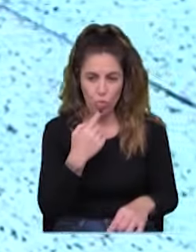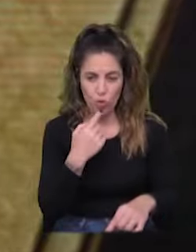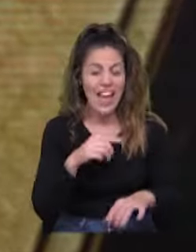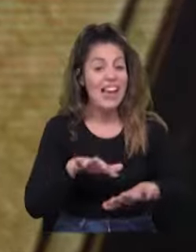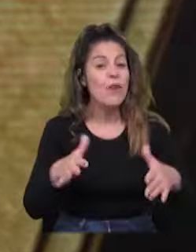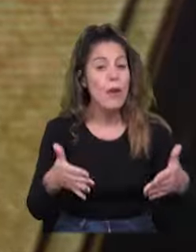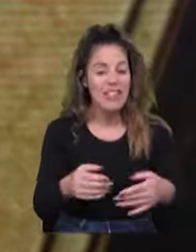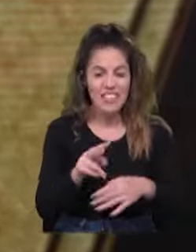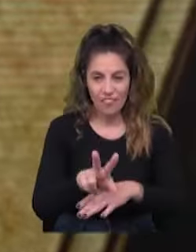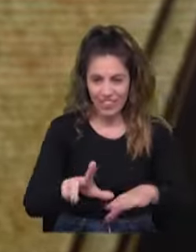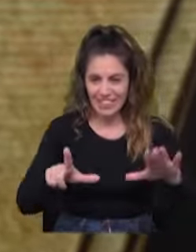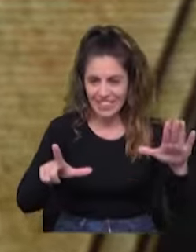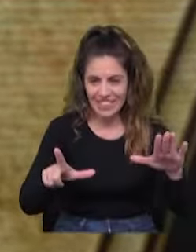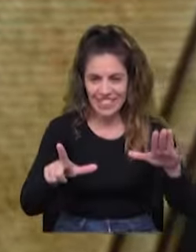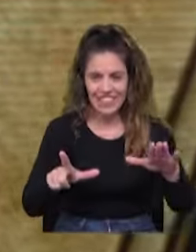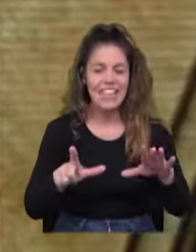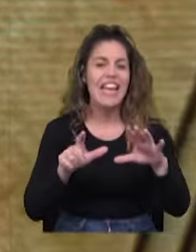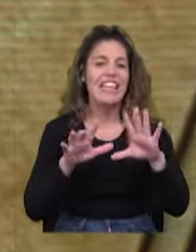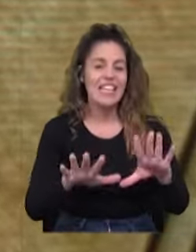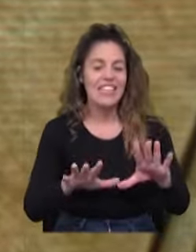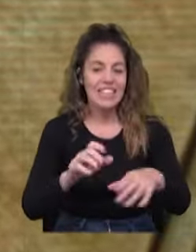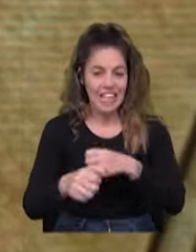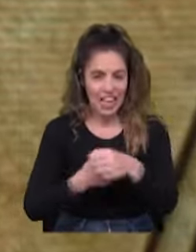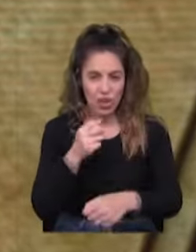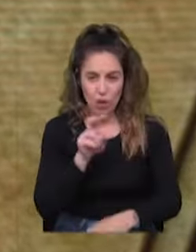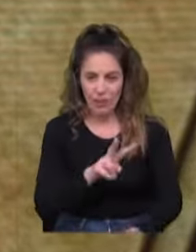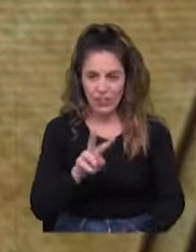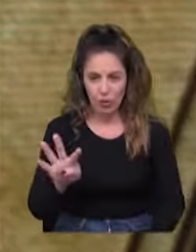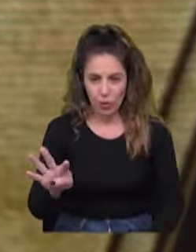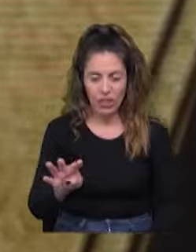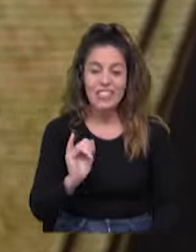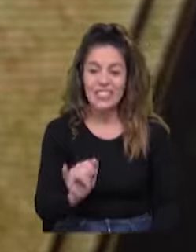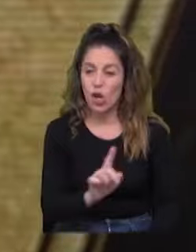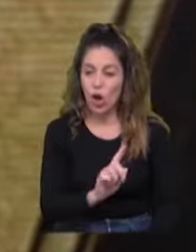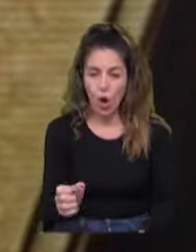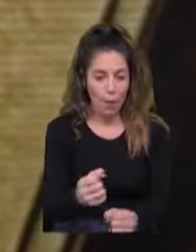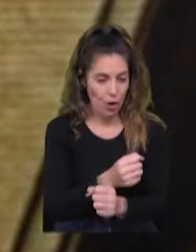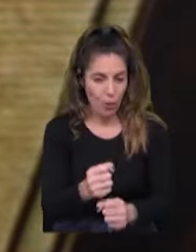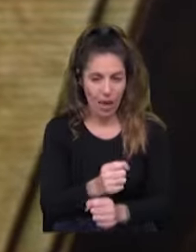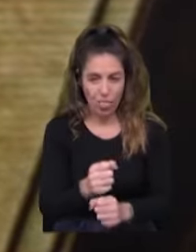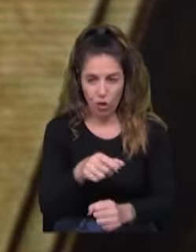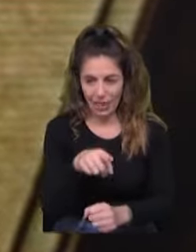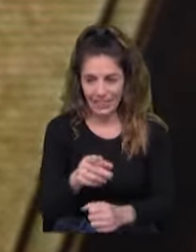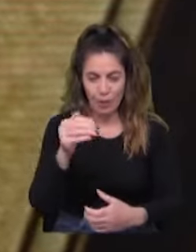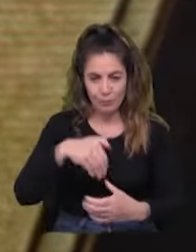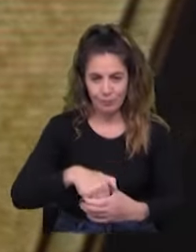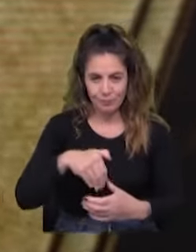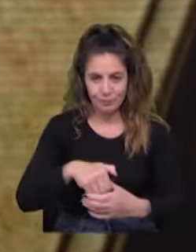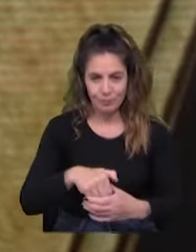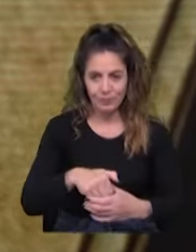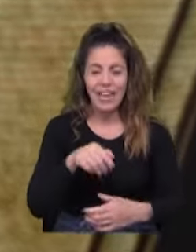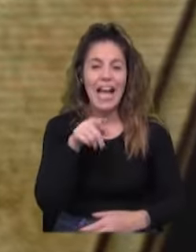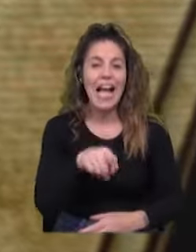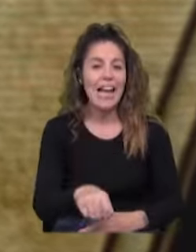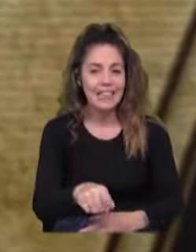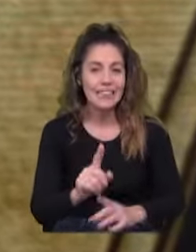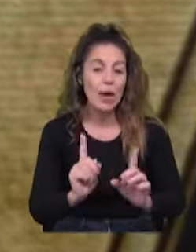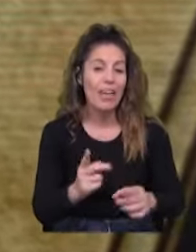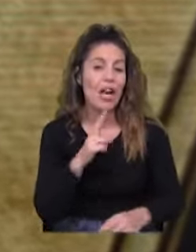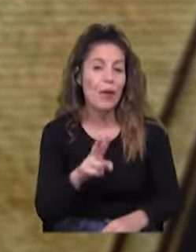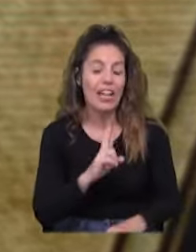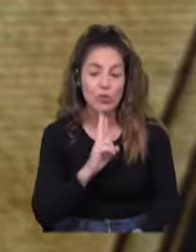va a pasar el 27 del 10 de 2024 si será aprobado o no este este plebiscito previsional y ahí jugamos con los